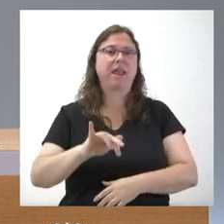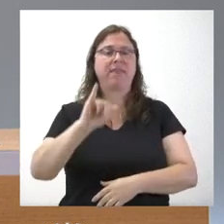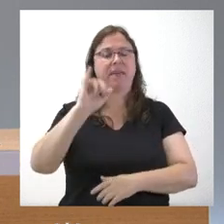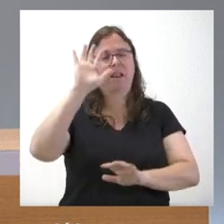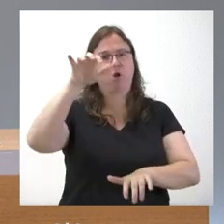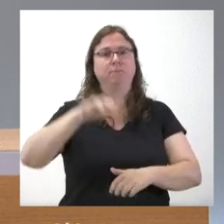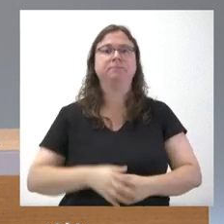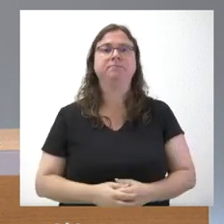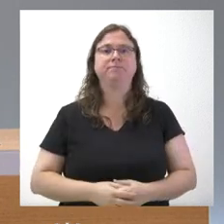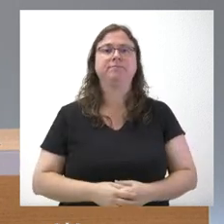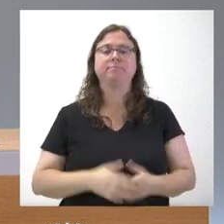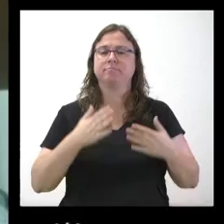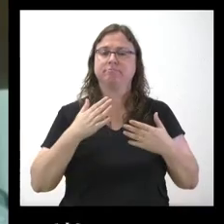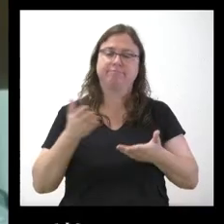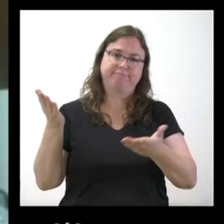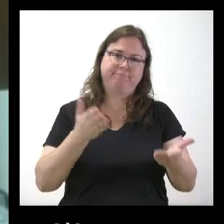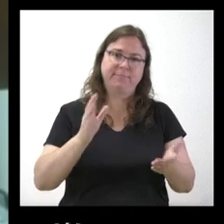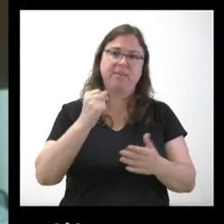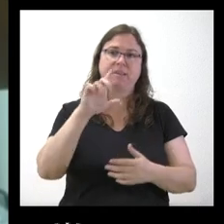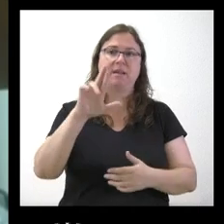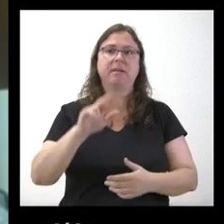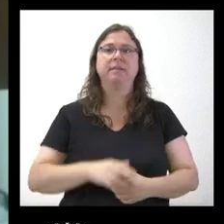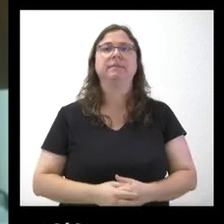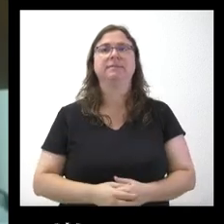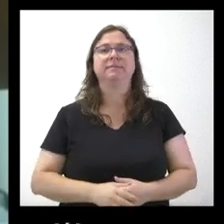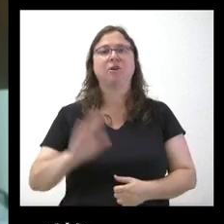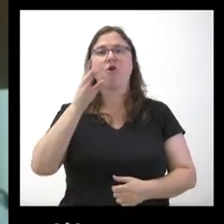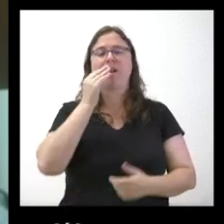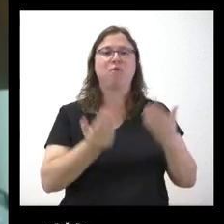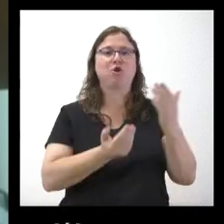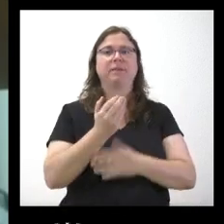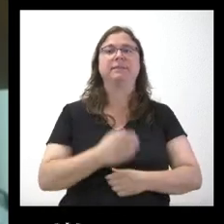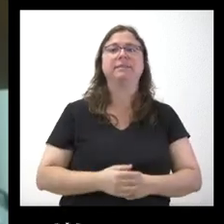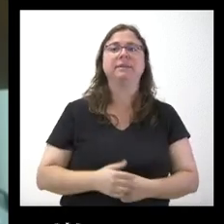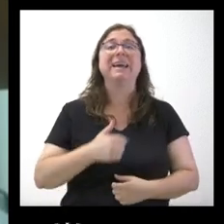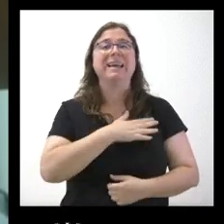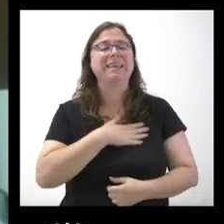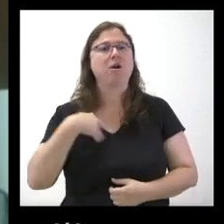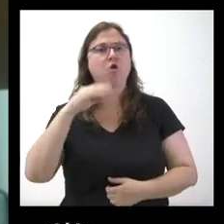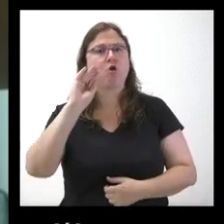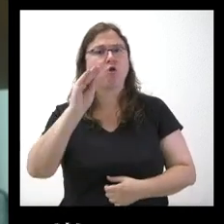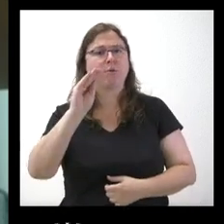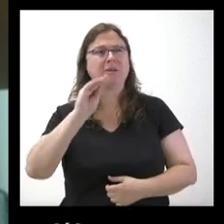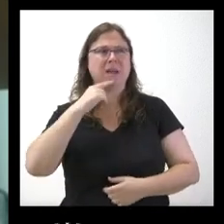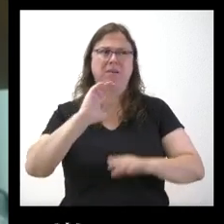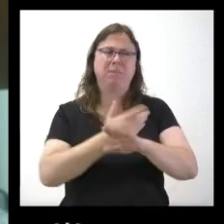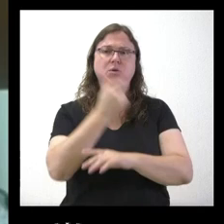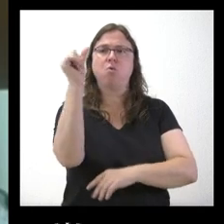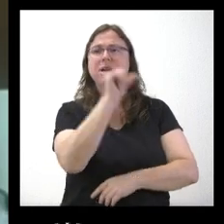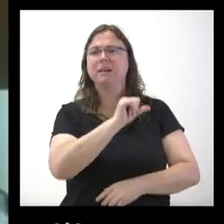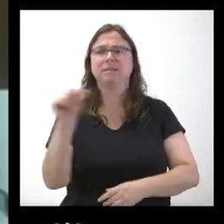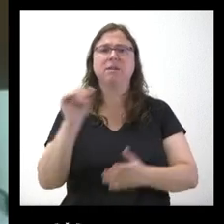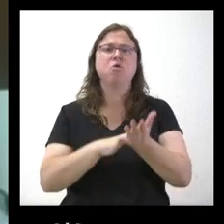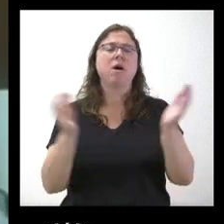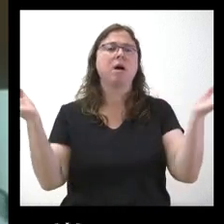león adelante César Hola buenos días yo quería preguntarle ha pasado Ya más de una semana de la aprobación